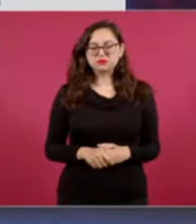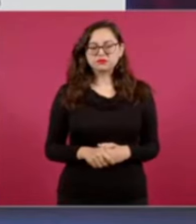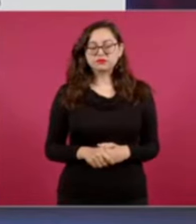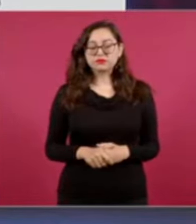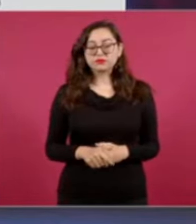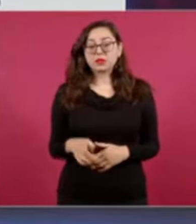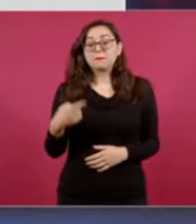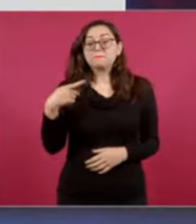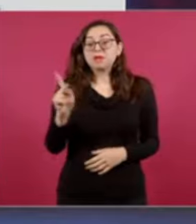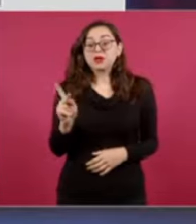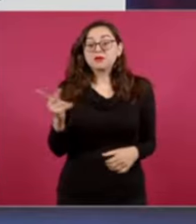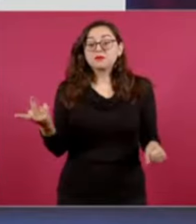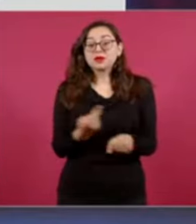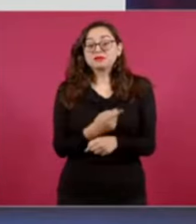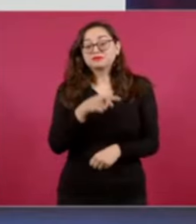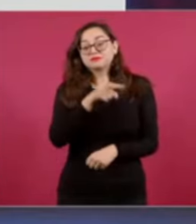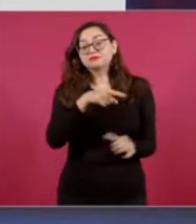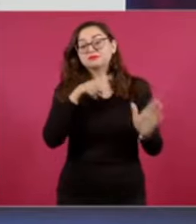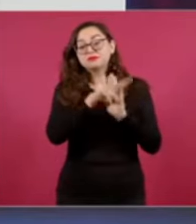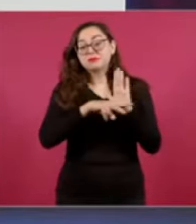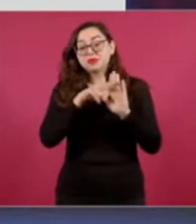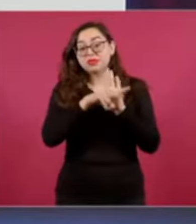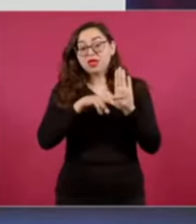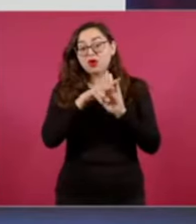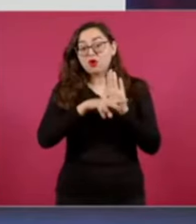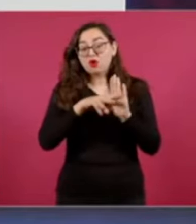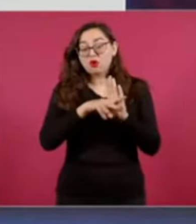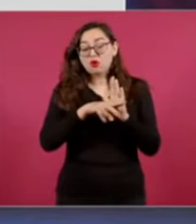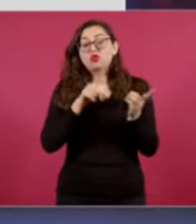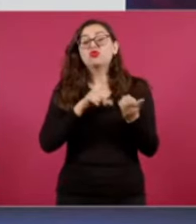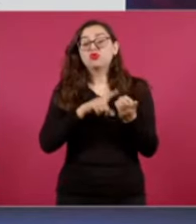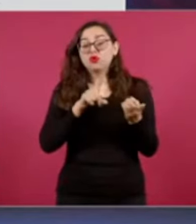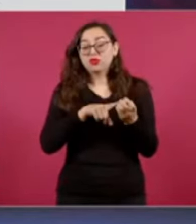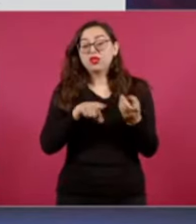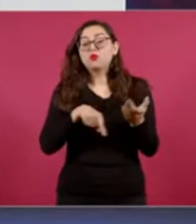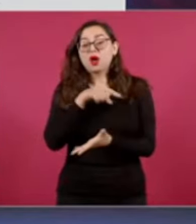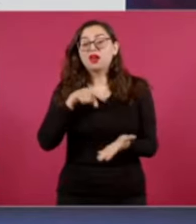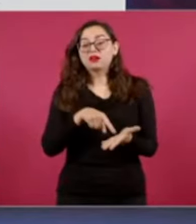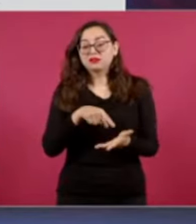Pues resulta que la imagen es de dónde es la imagen.